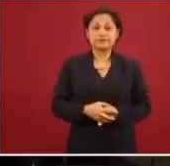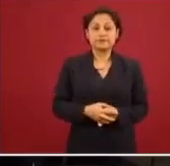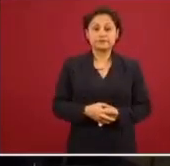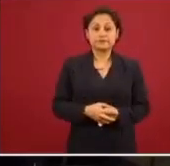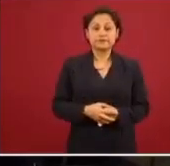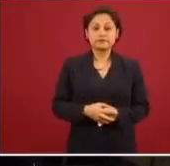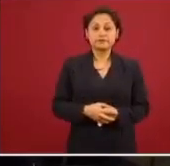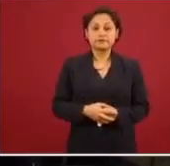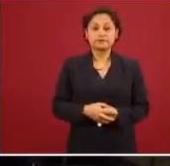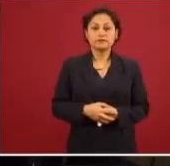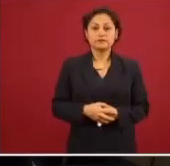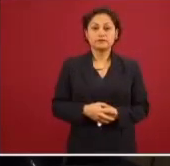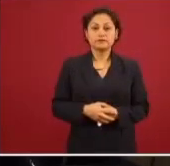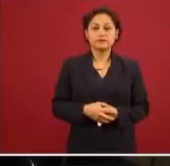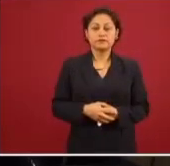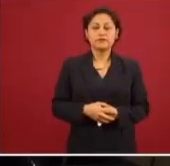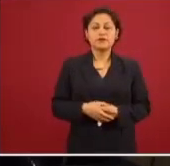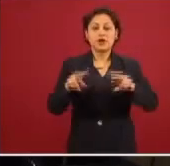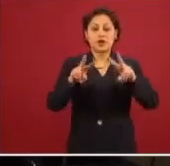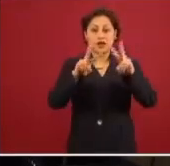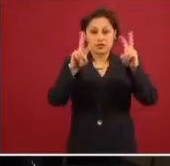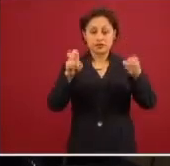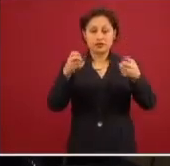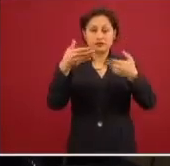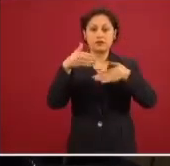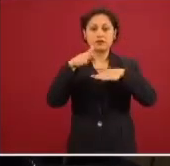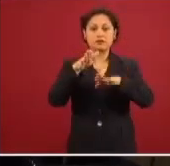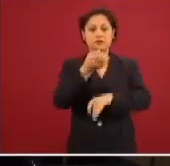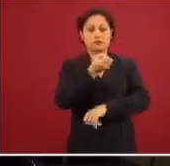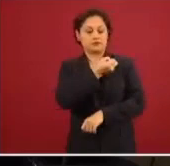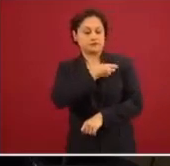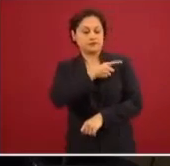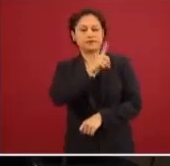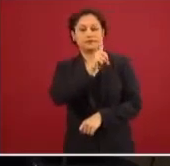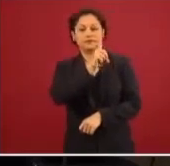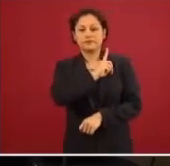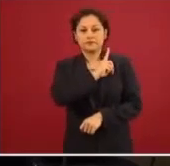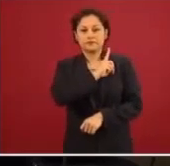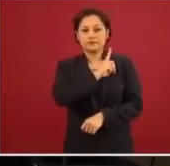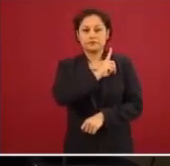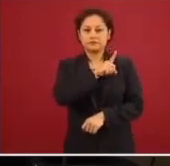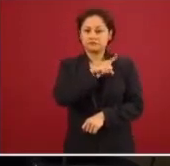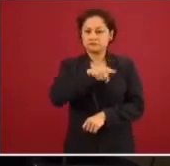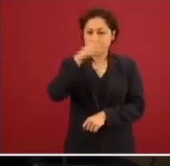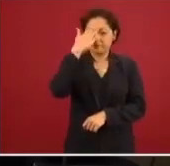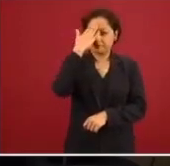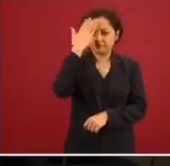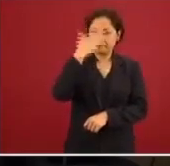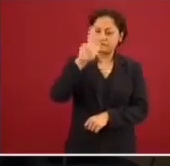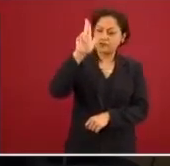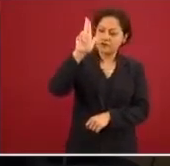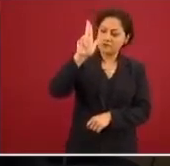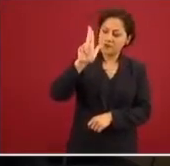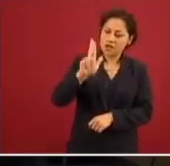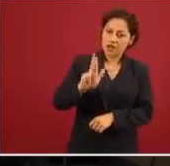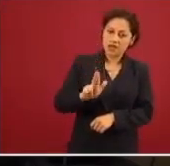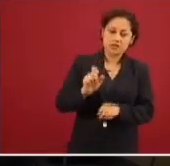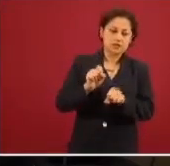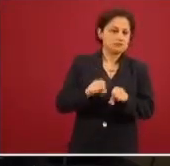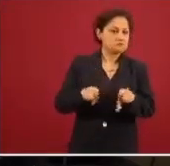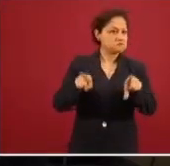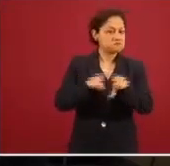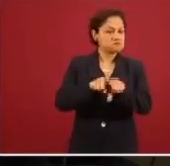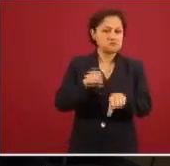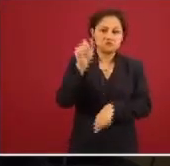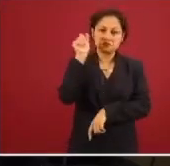tratar el tema de salud, como todos los martes lo hacemos,